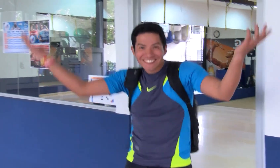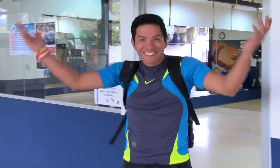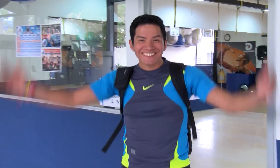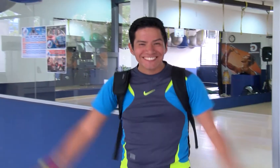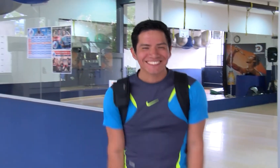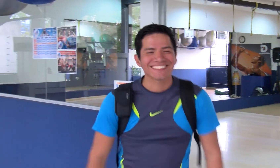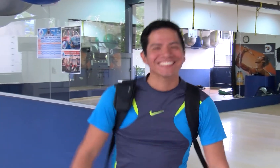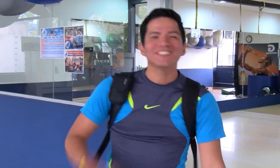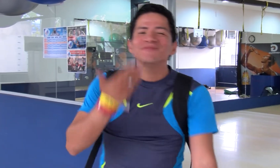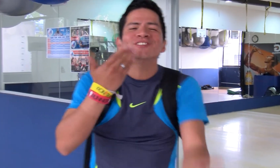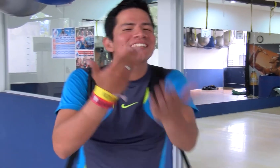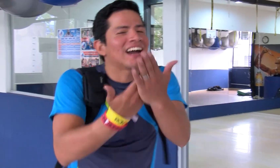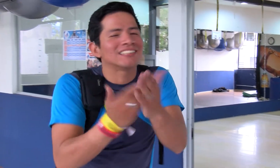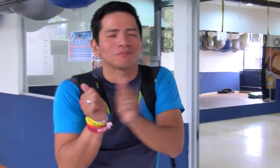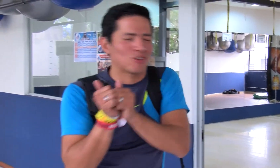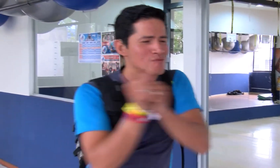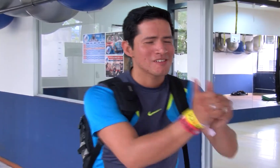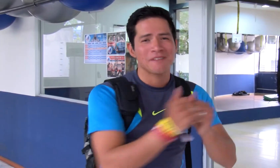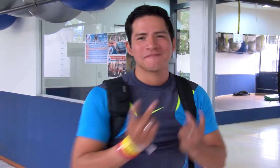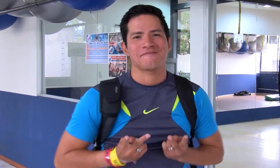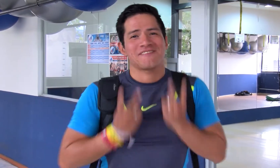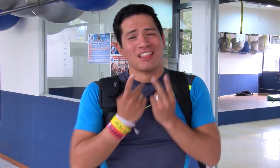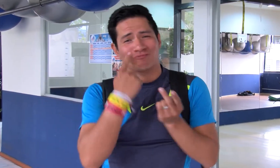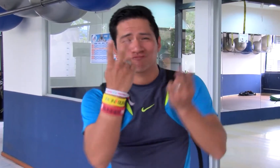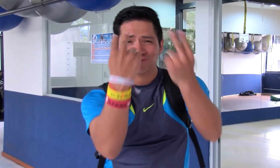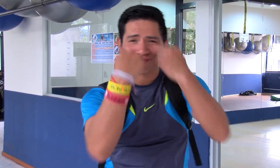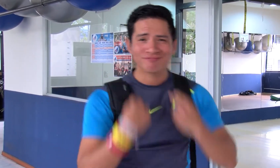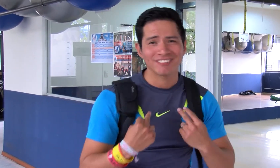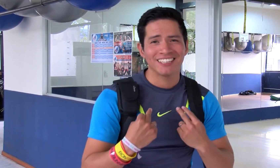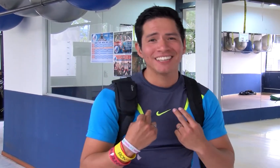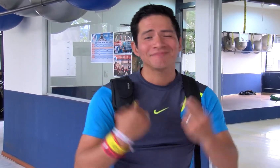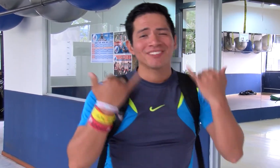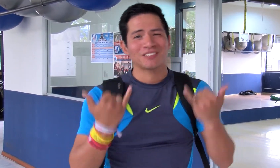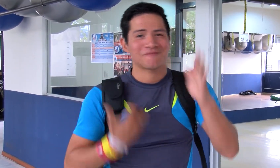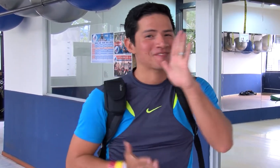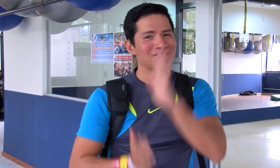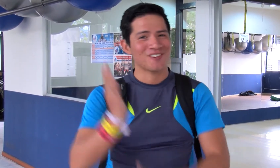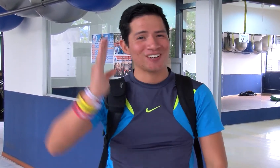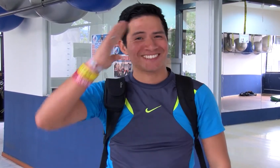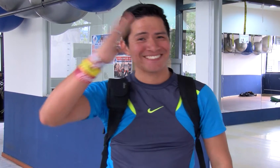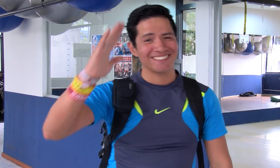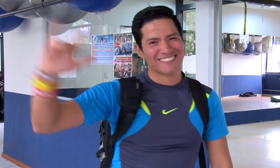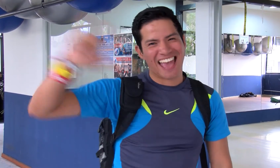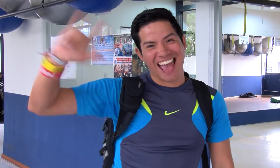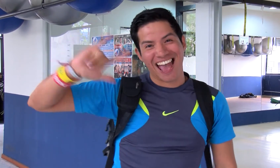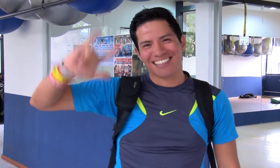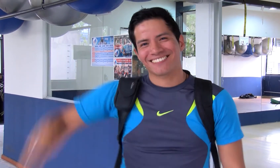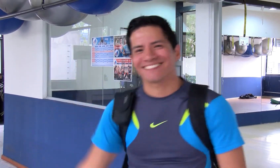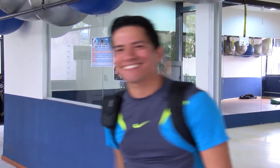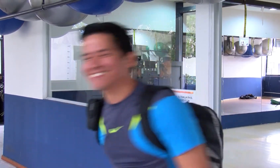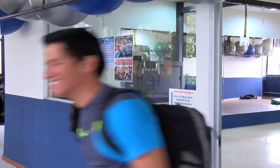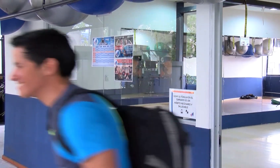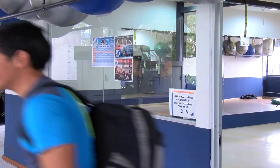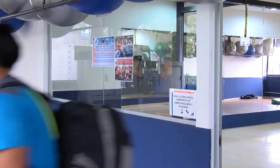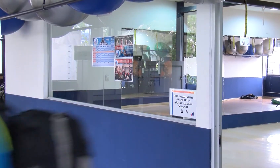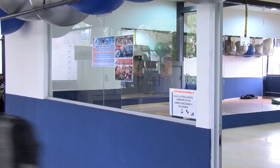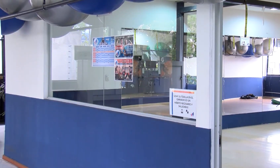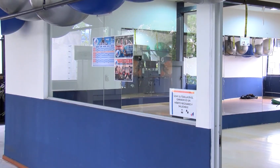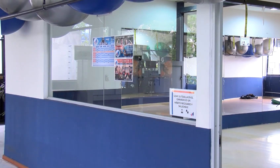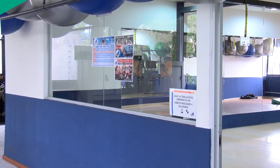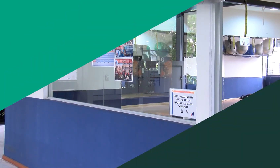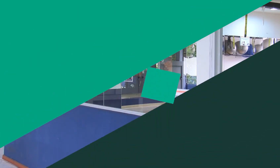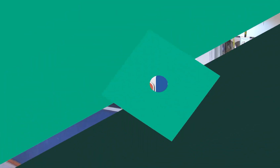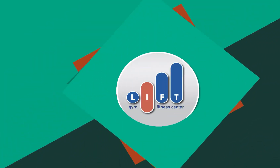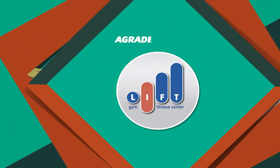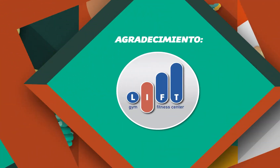Bueno, pues muchas gracias por acompañarme en este día y ver un poco de mi vida. Ahora me tengo que ir. ¡Gracias! ¡Los quiero a todos!